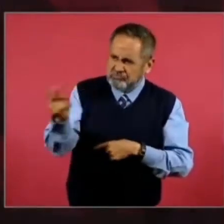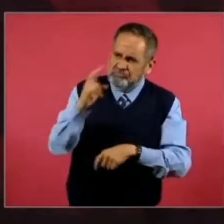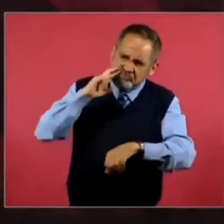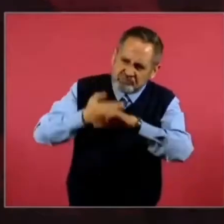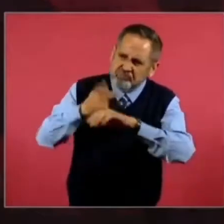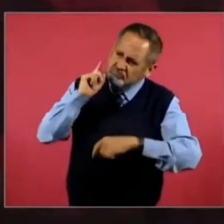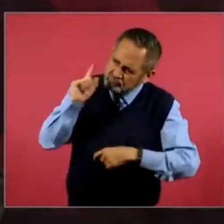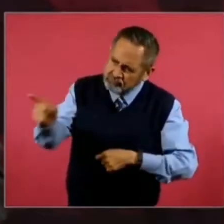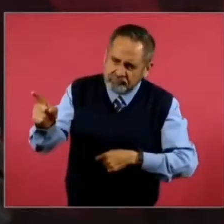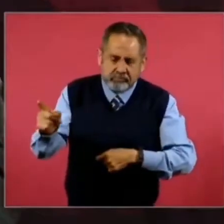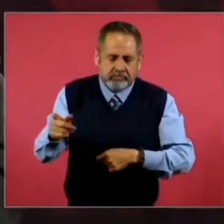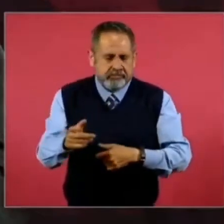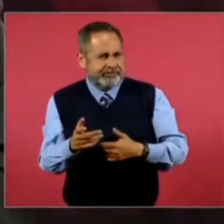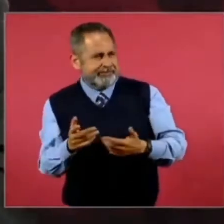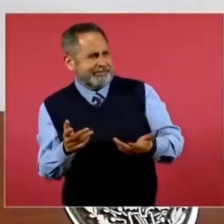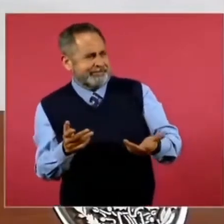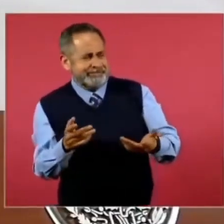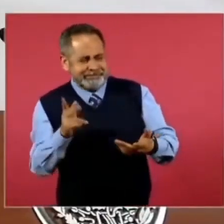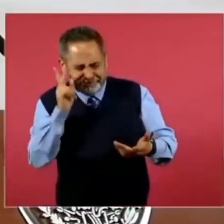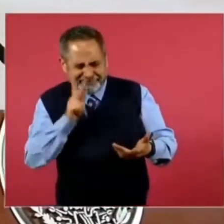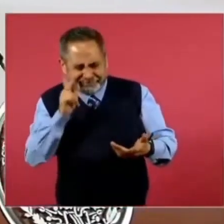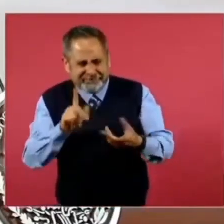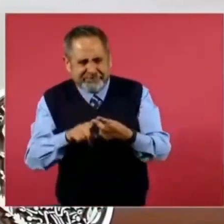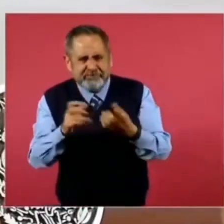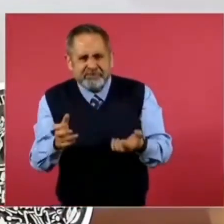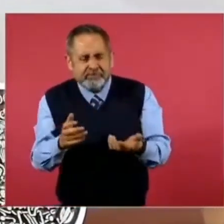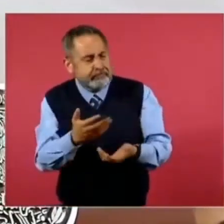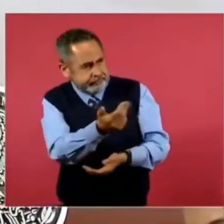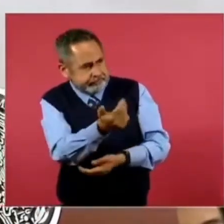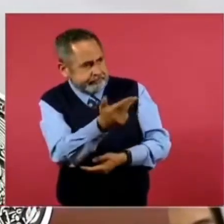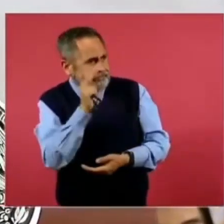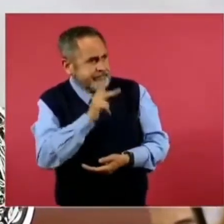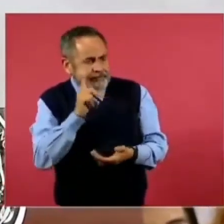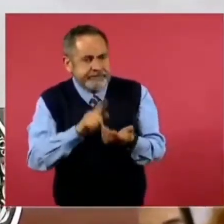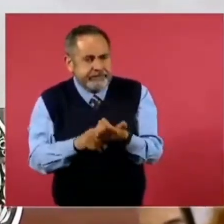Entonces, para sostener